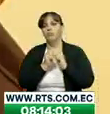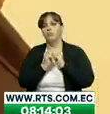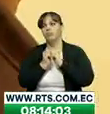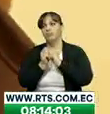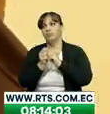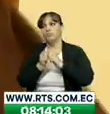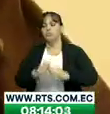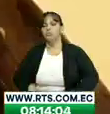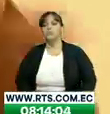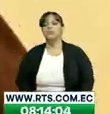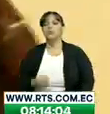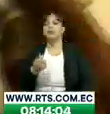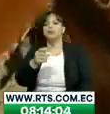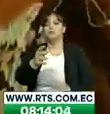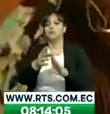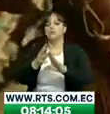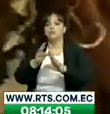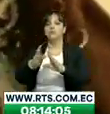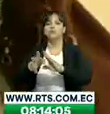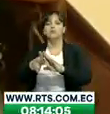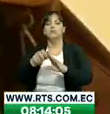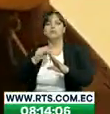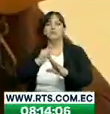cuando de nuevo